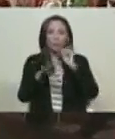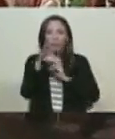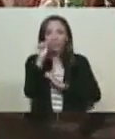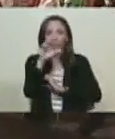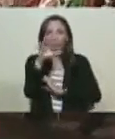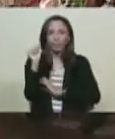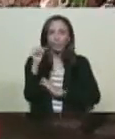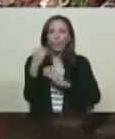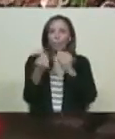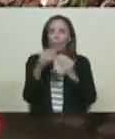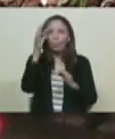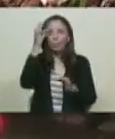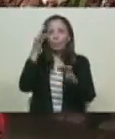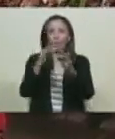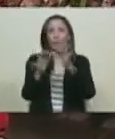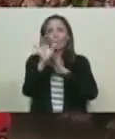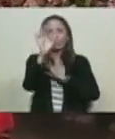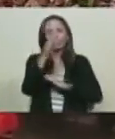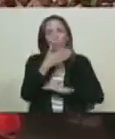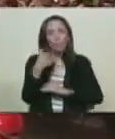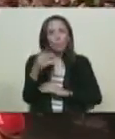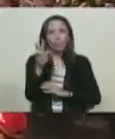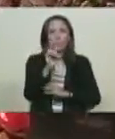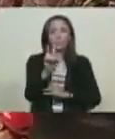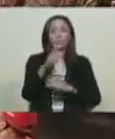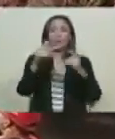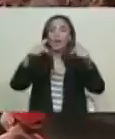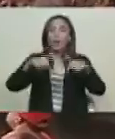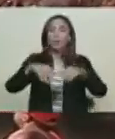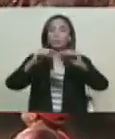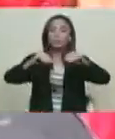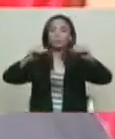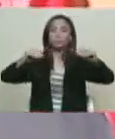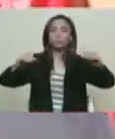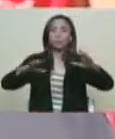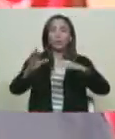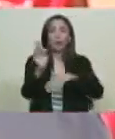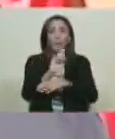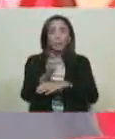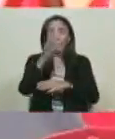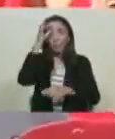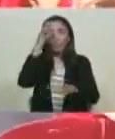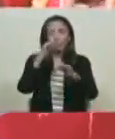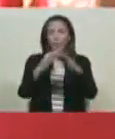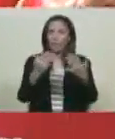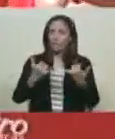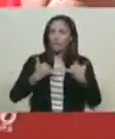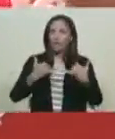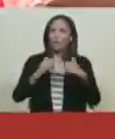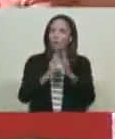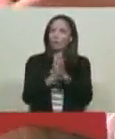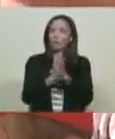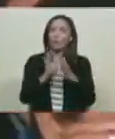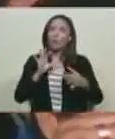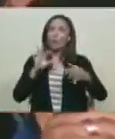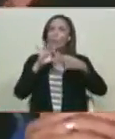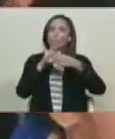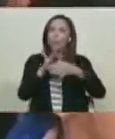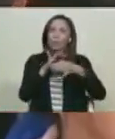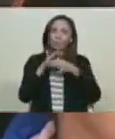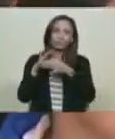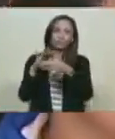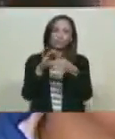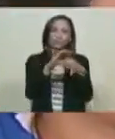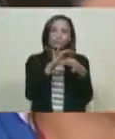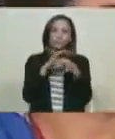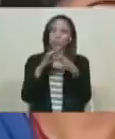fe en el futuro de Venezuela. Y quiero convocar a Venezuela a tener fe en sí mismo, a la unión de todos